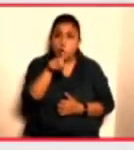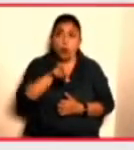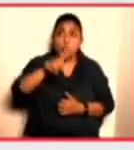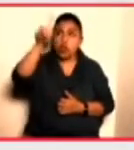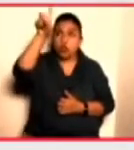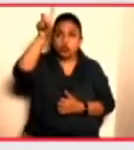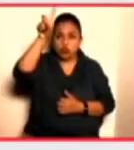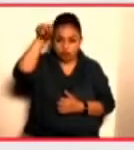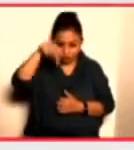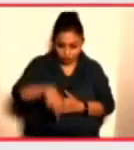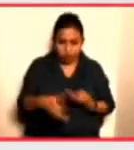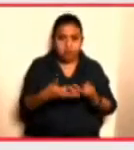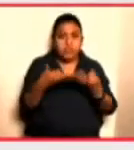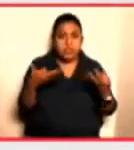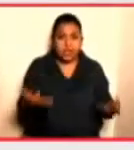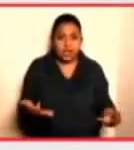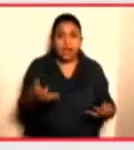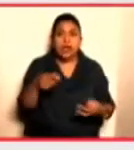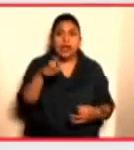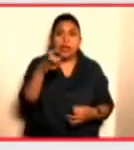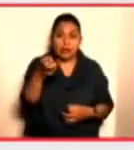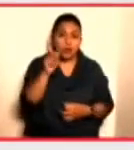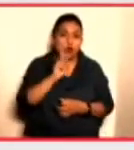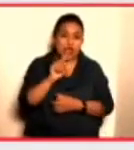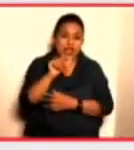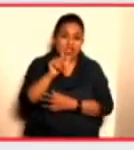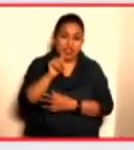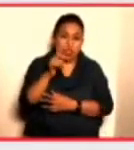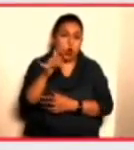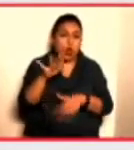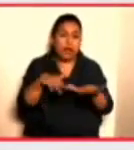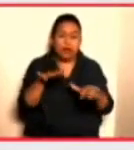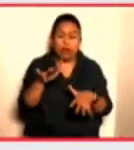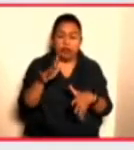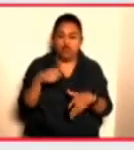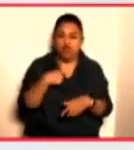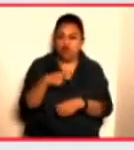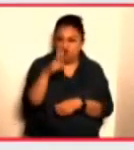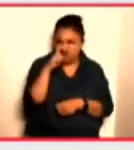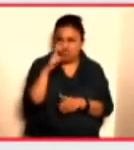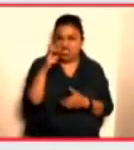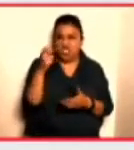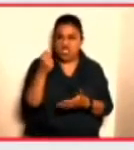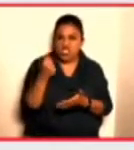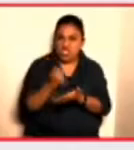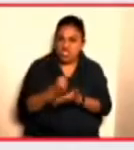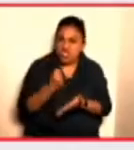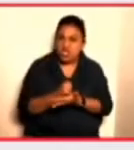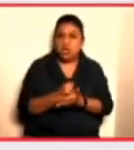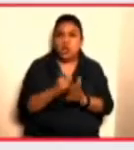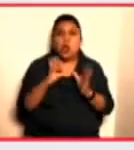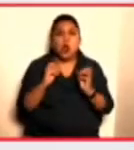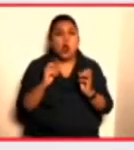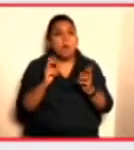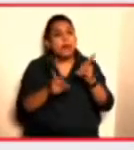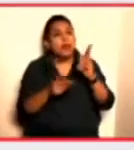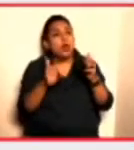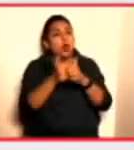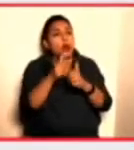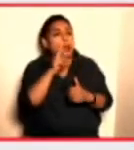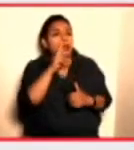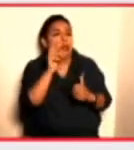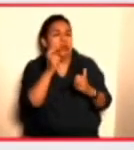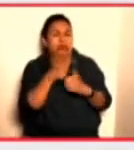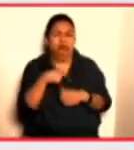Entonces, de repente, esta Antígona a veces se la va a ver, bueno, pues terca, empecinada en alguna cosa o hablando con alguna contestación que